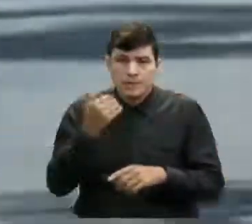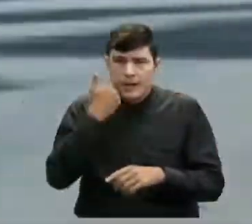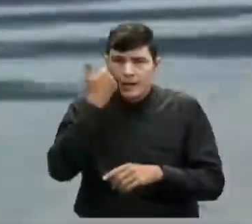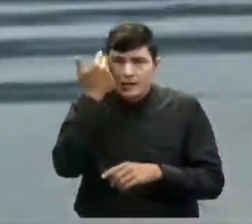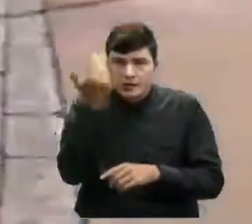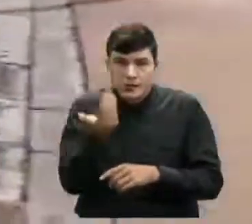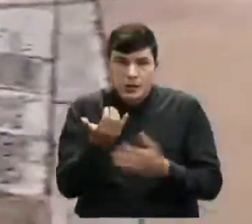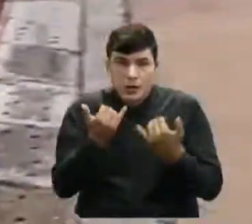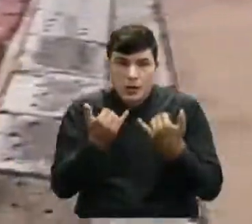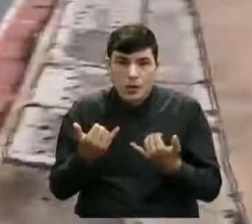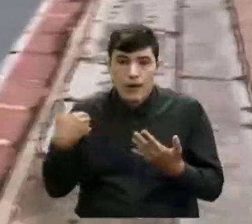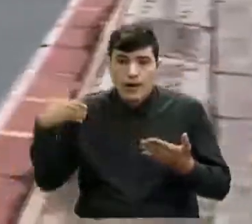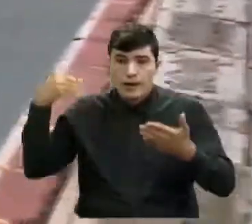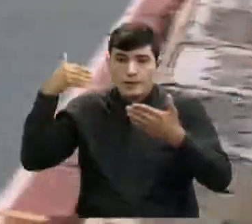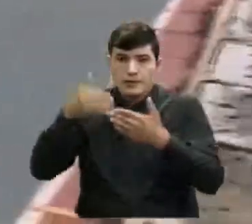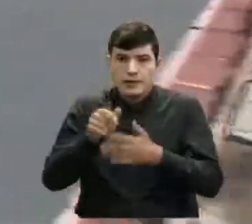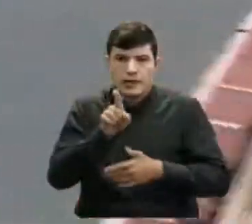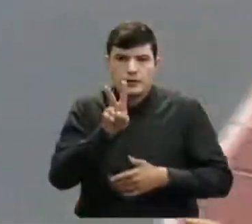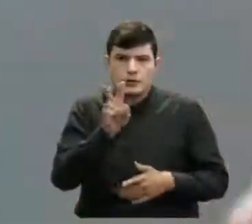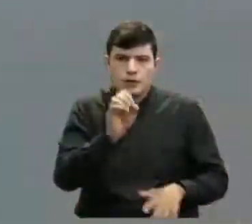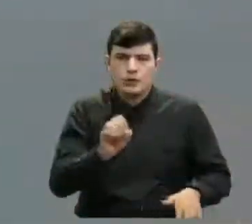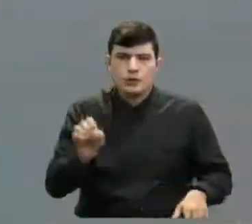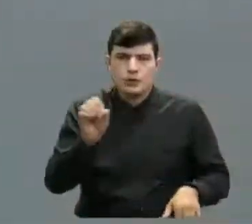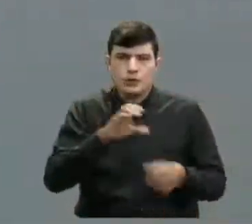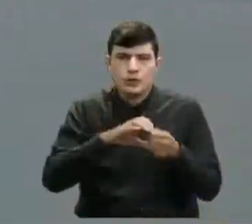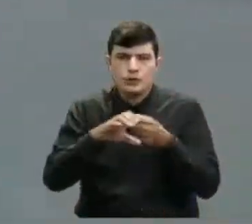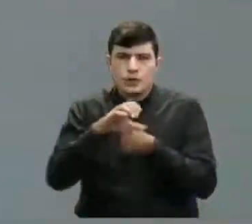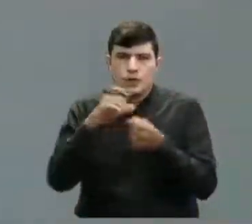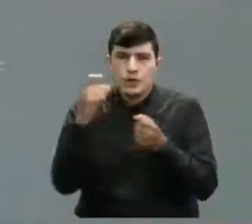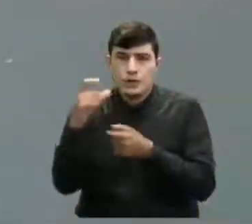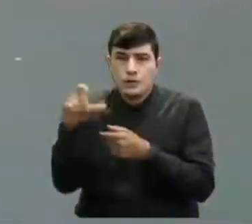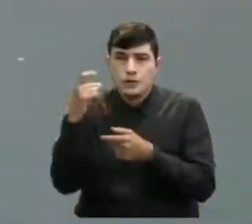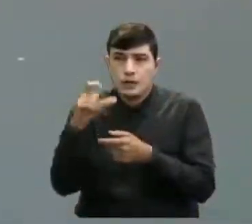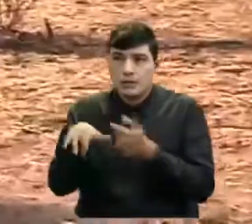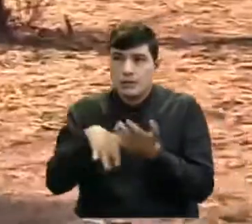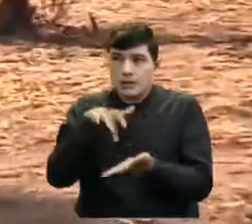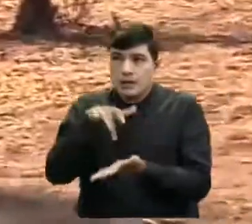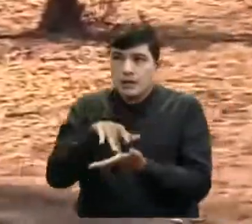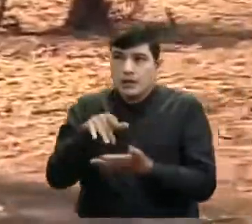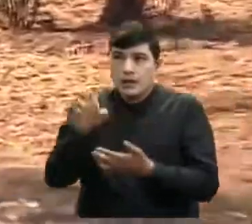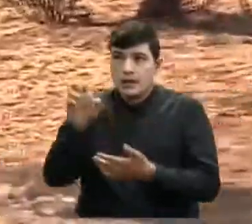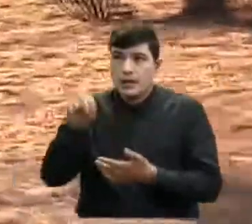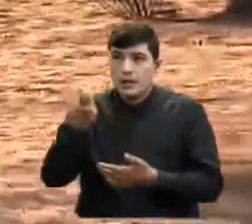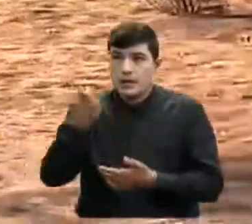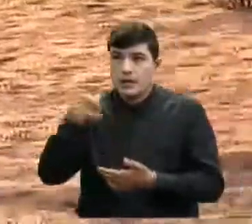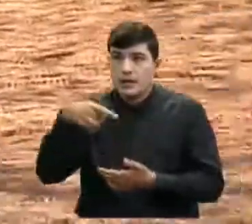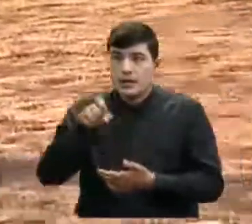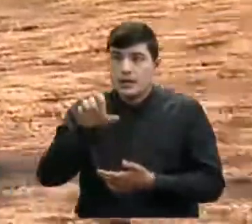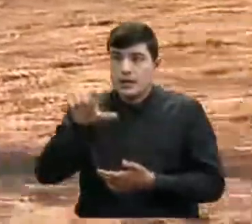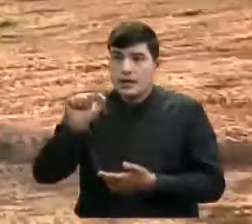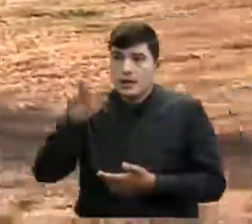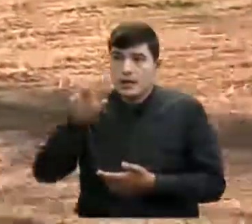desde hoy hasta el 12 de octubre en cúcuta se correrá en la pista enrique lara hernández a partir del 10 del mismo mes